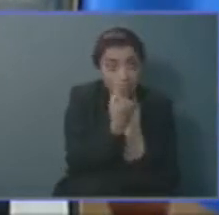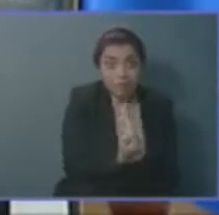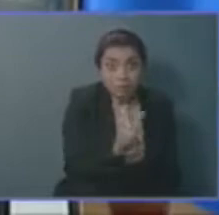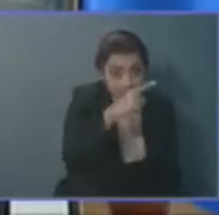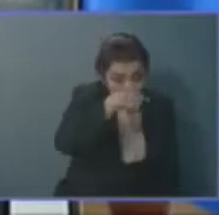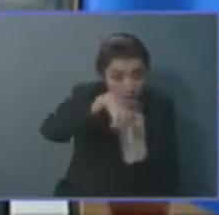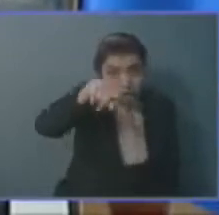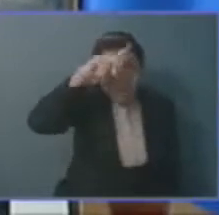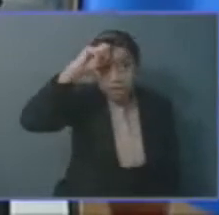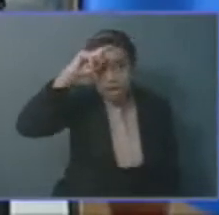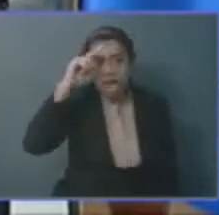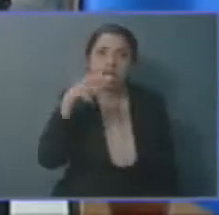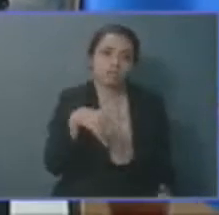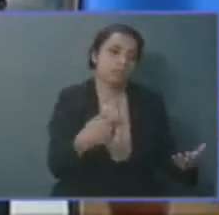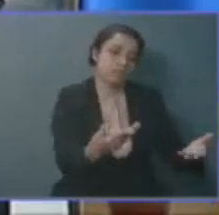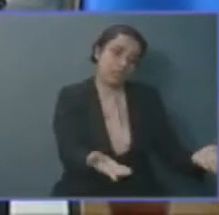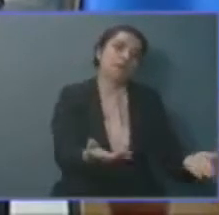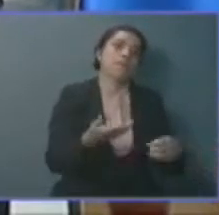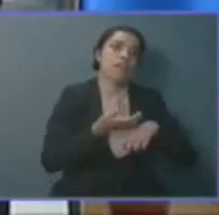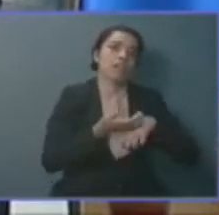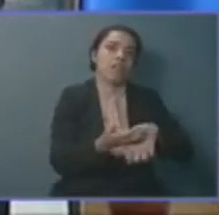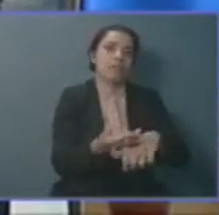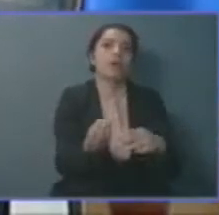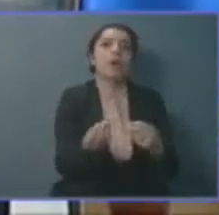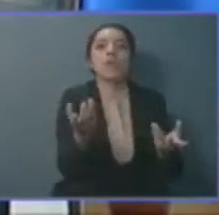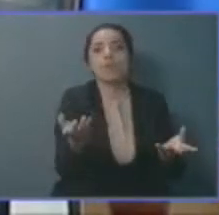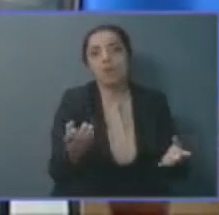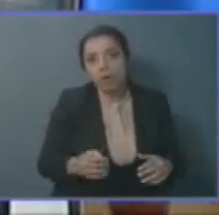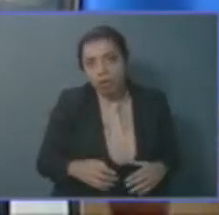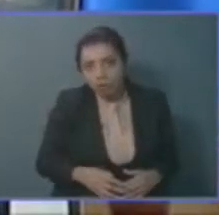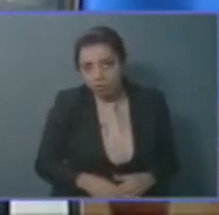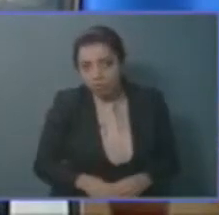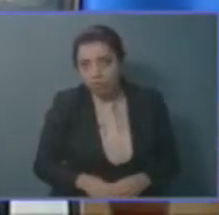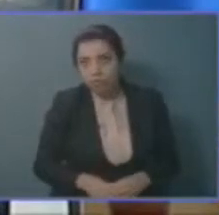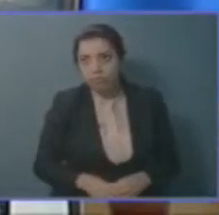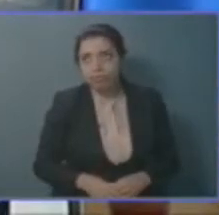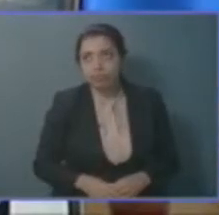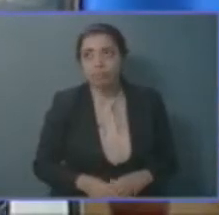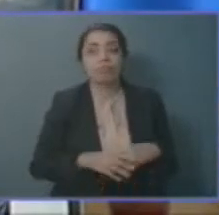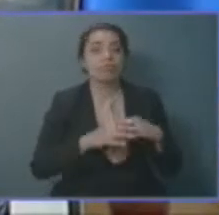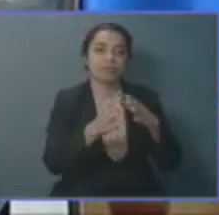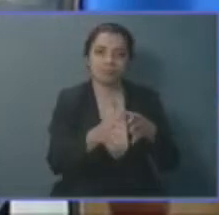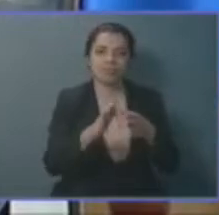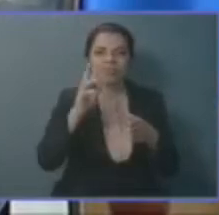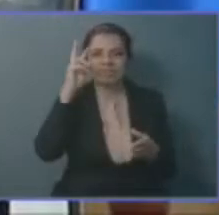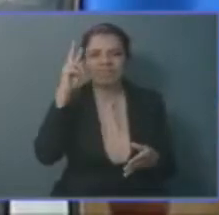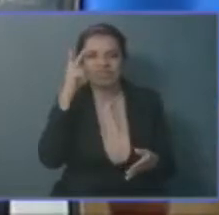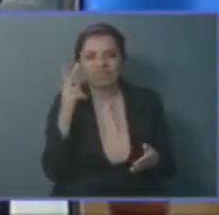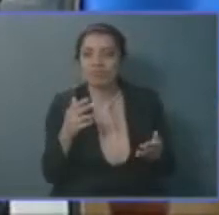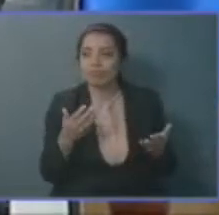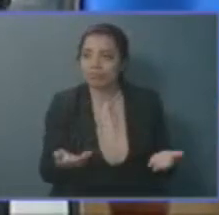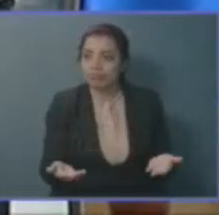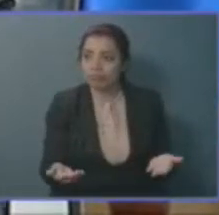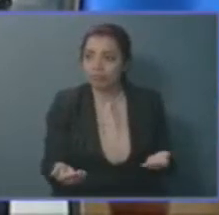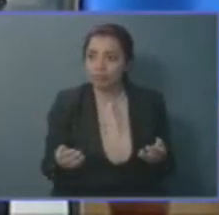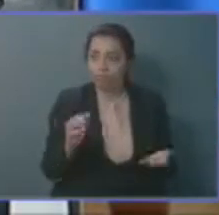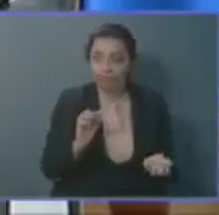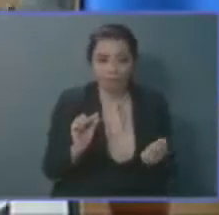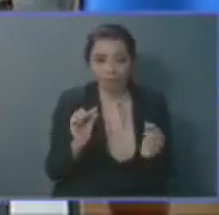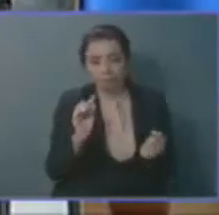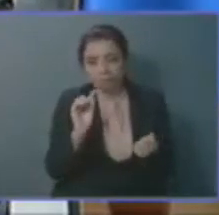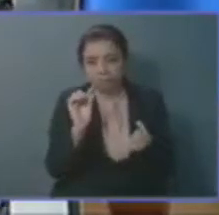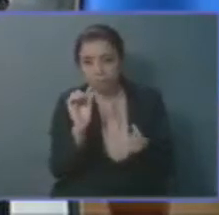démosle el mecanismo para que se puedan transportar. ¿A qué quiero llegar? Las pequeñas